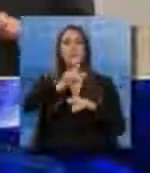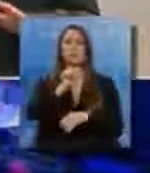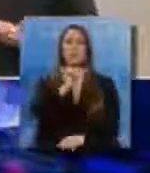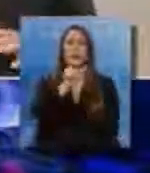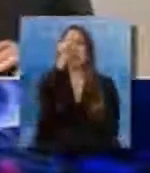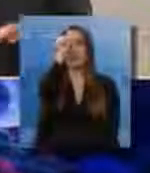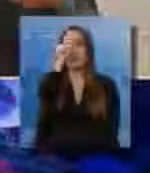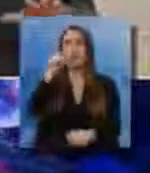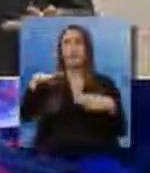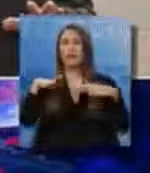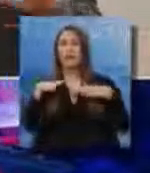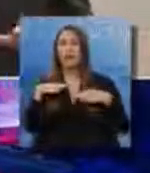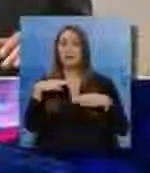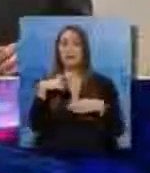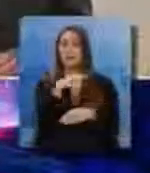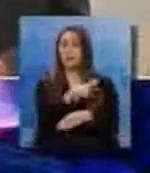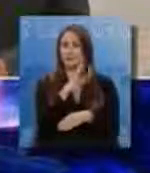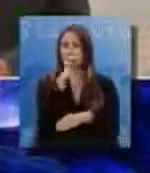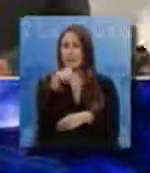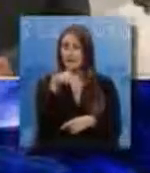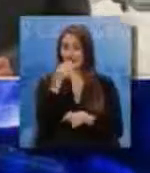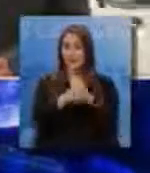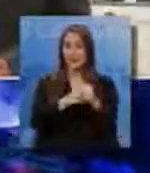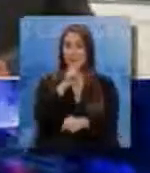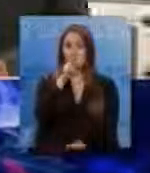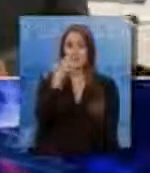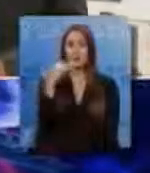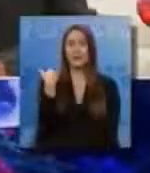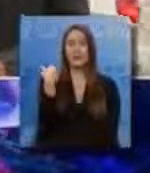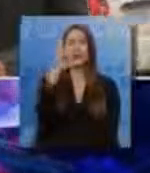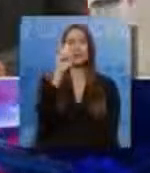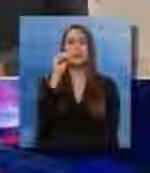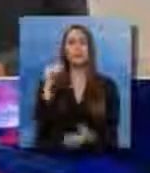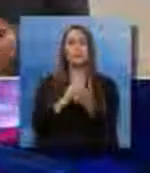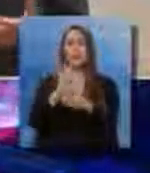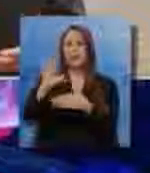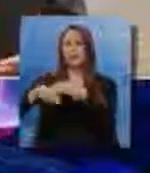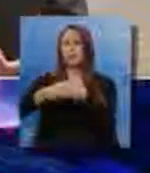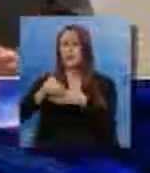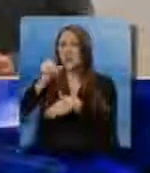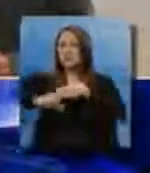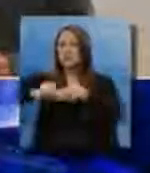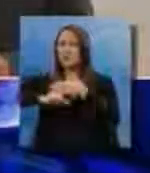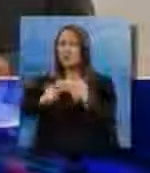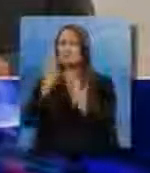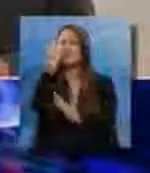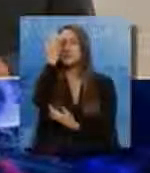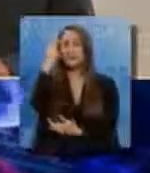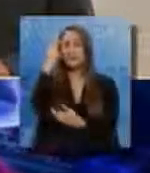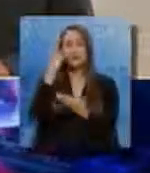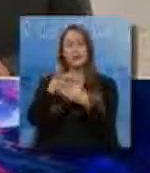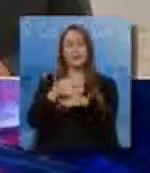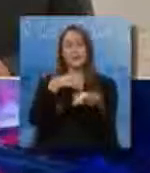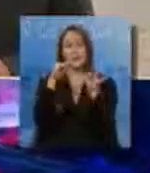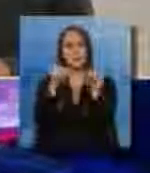y feriados. Solo durante este año se tienen previstas 50.000 operaciones adicionales. En la noche les tendremos todos los detalles. Muy buenas tardes.